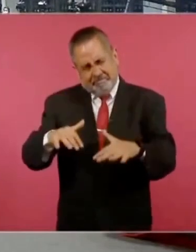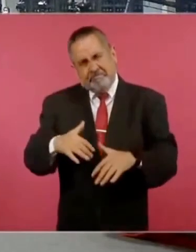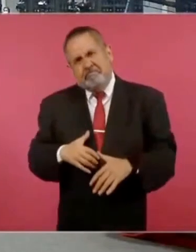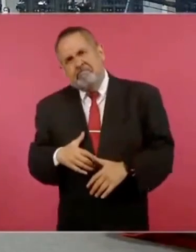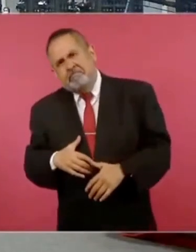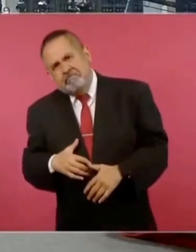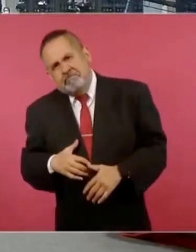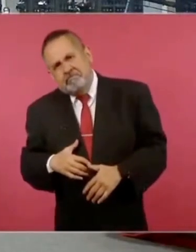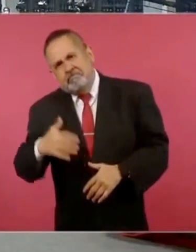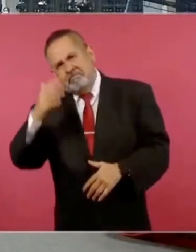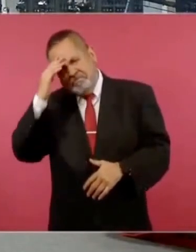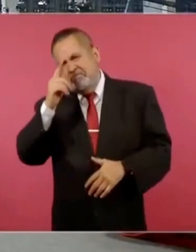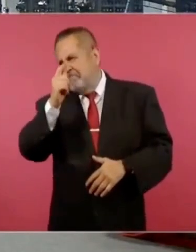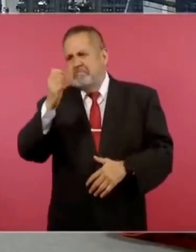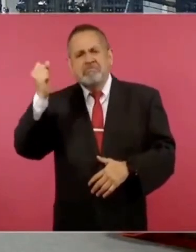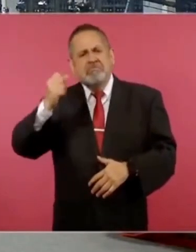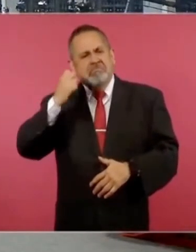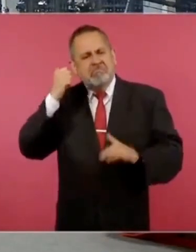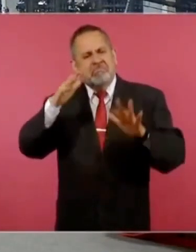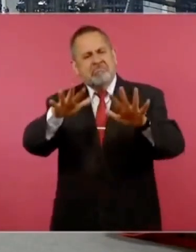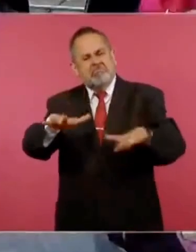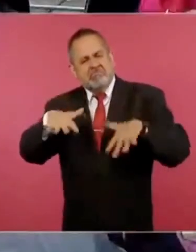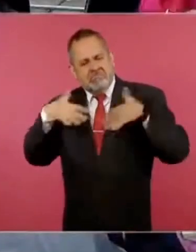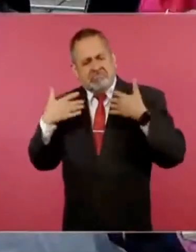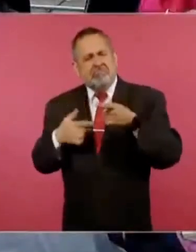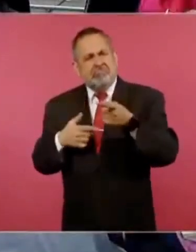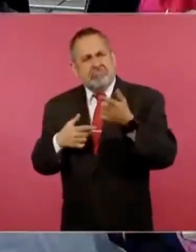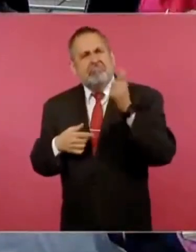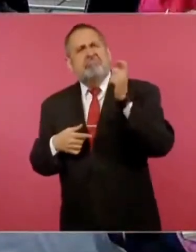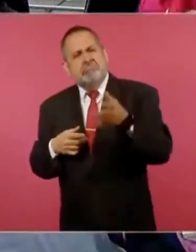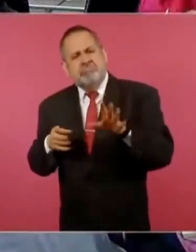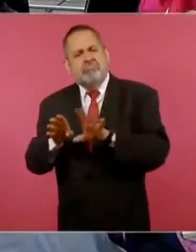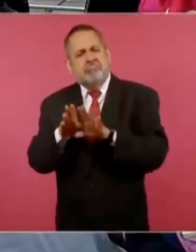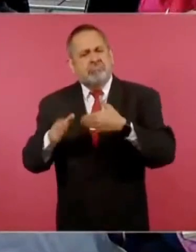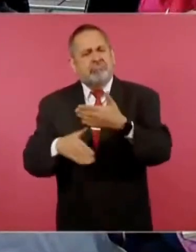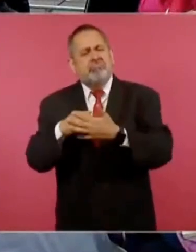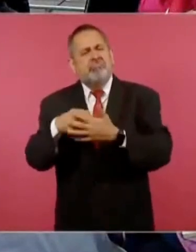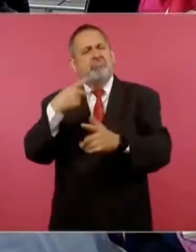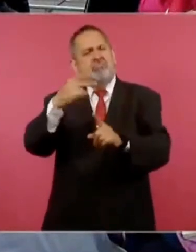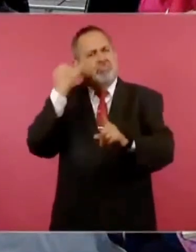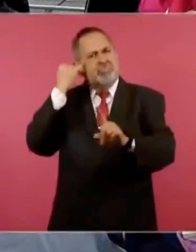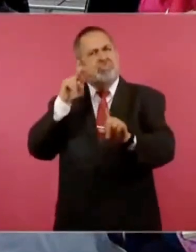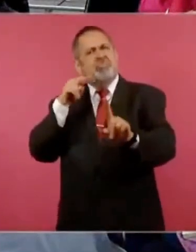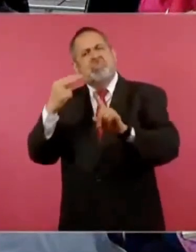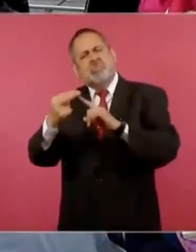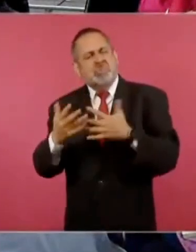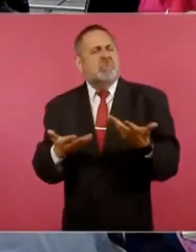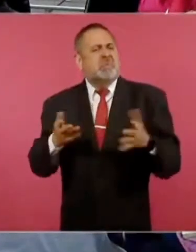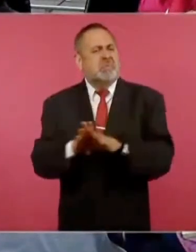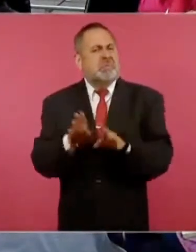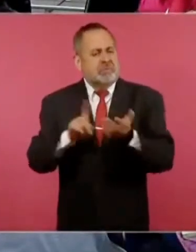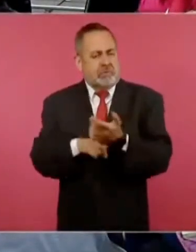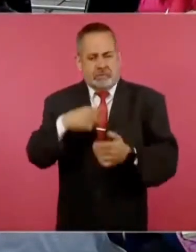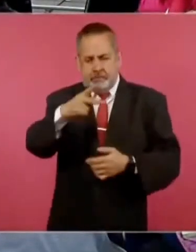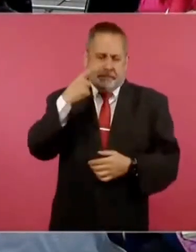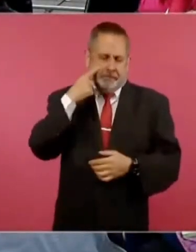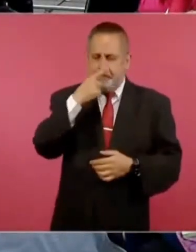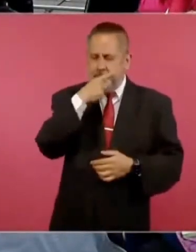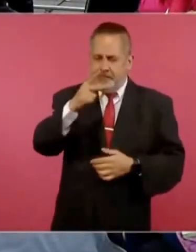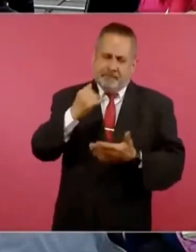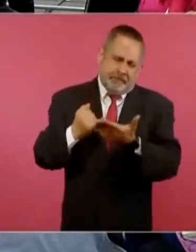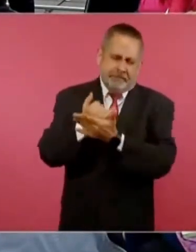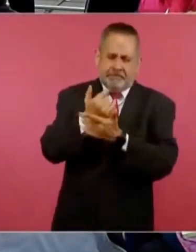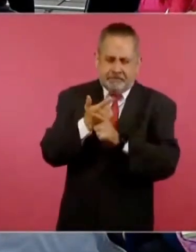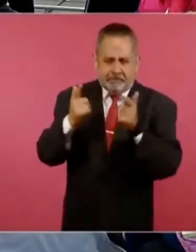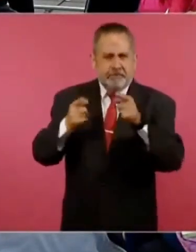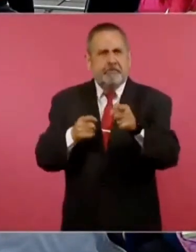de asambleas cuál iba a ser el proceder en la perspectiva democrática en México ante